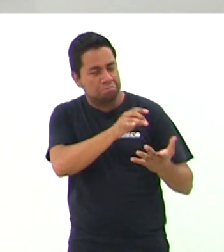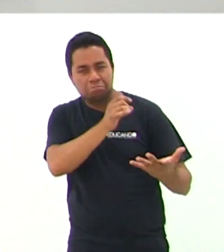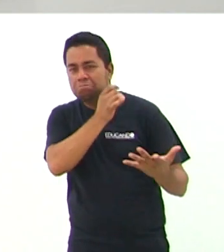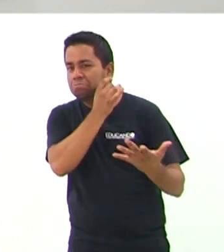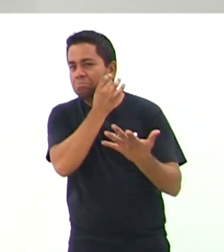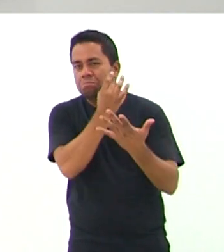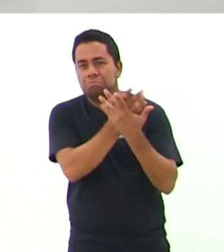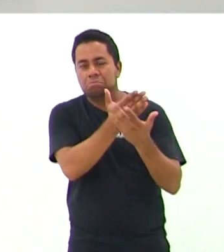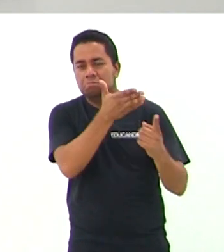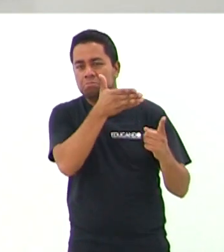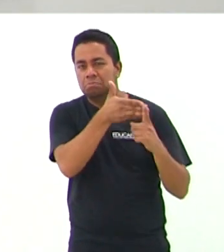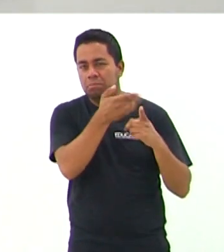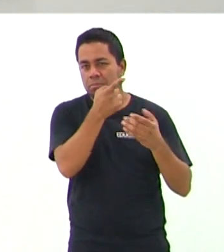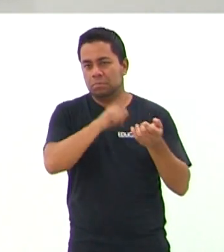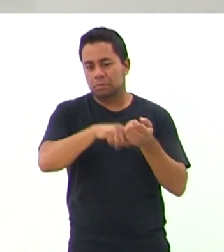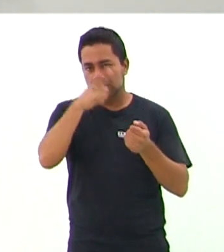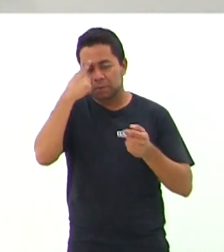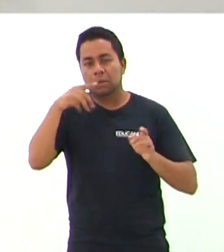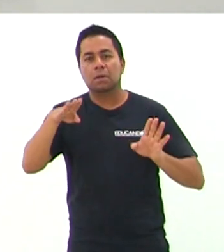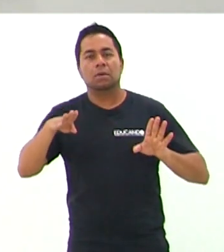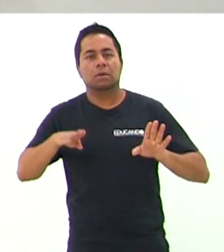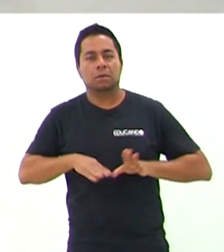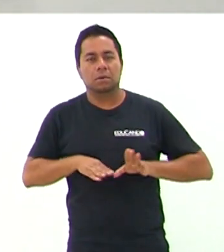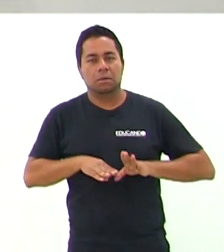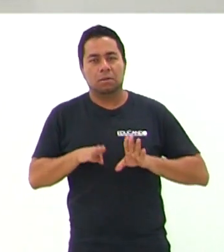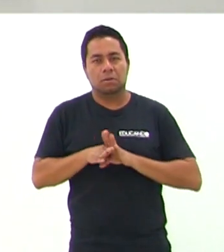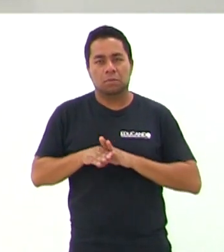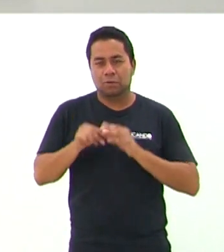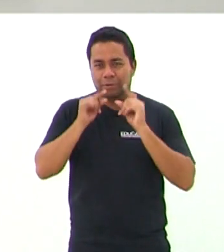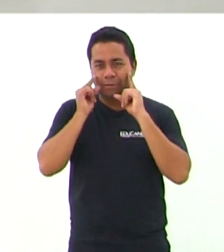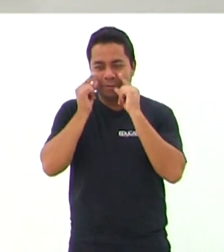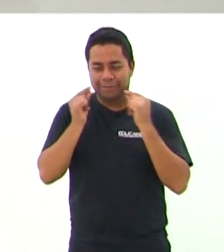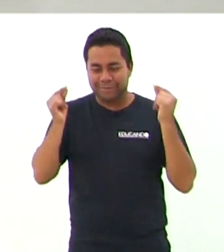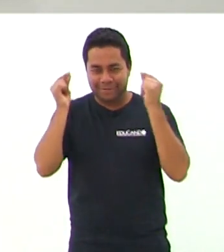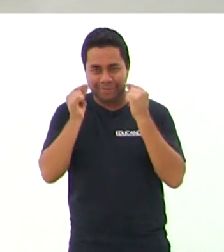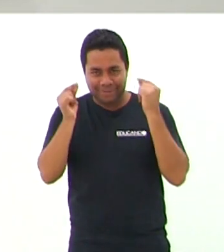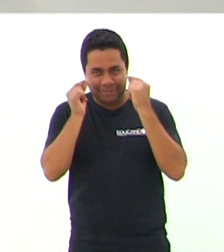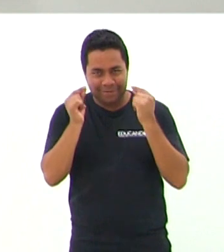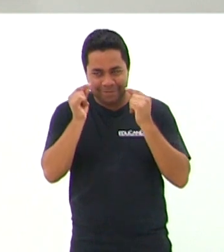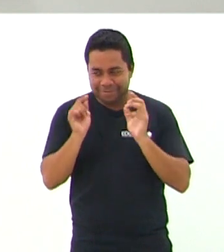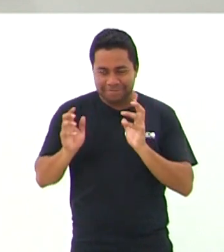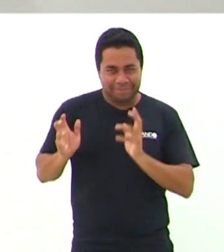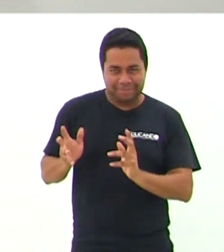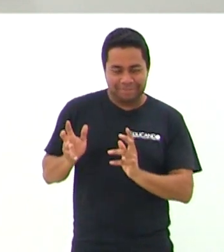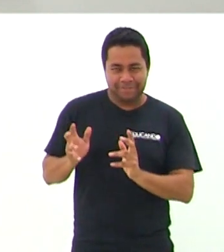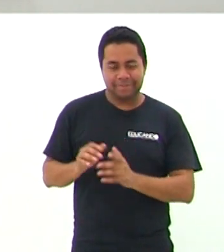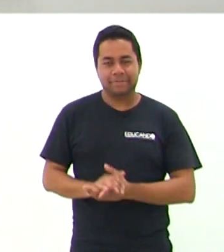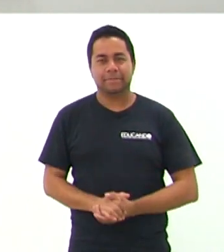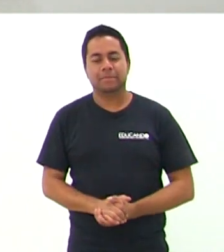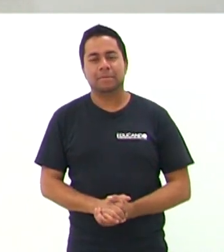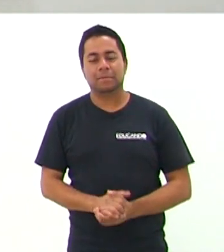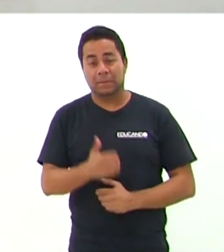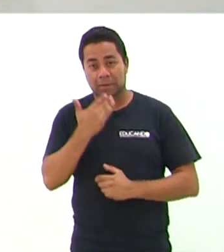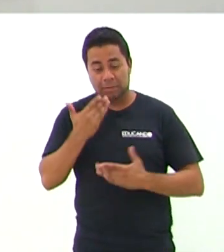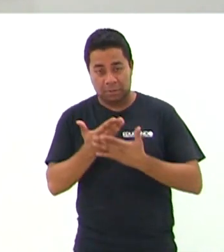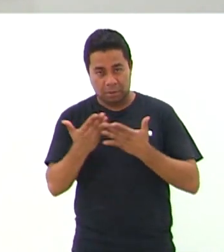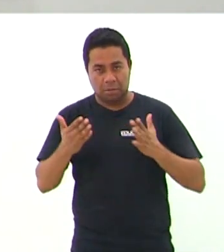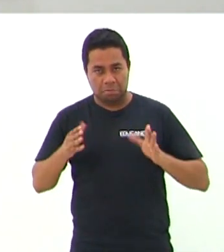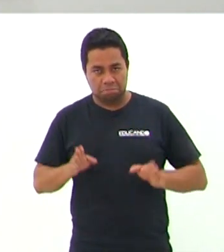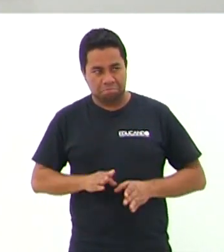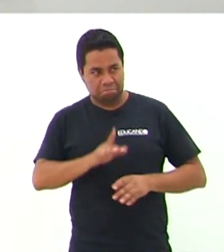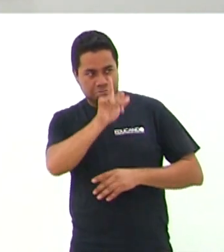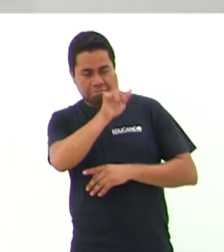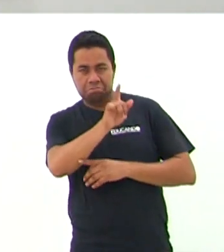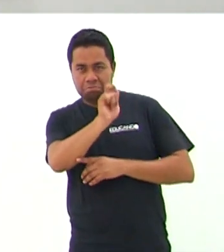específicas dentro de la característica de su bigote. ¿Bien? Ahora, vamos a ver. Salvador